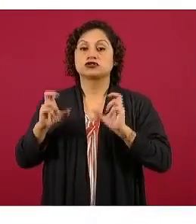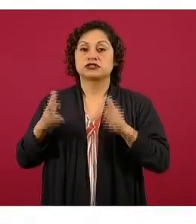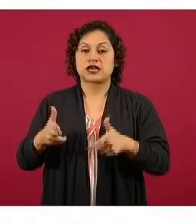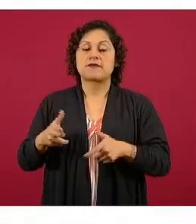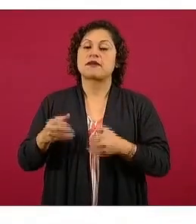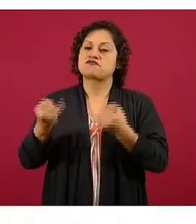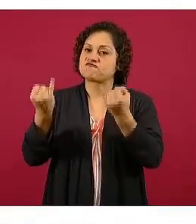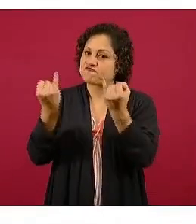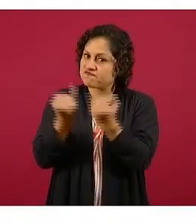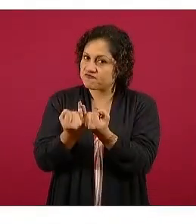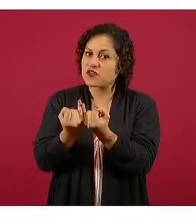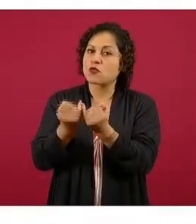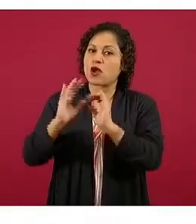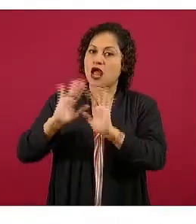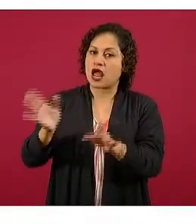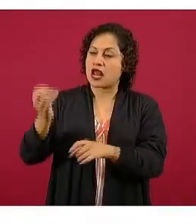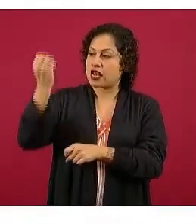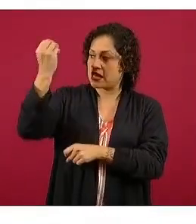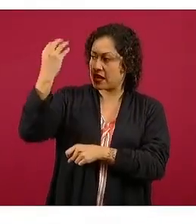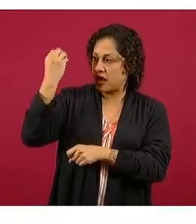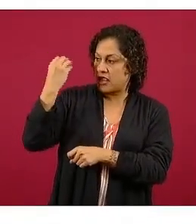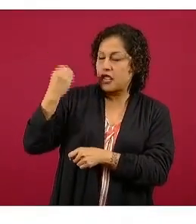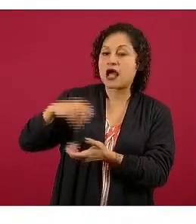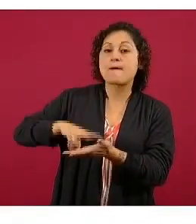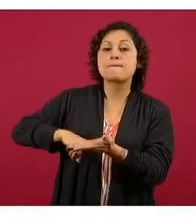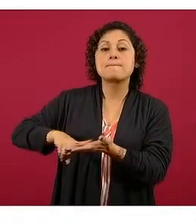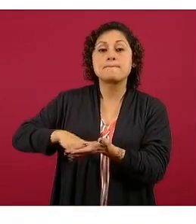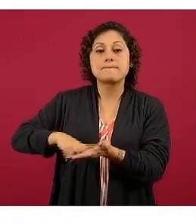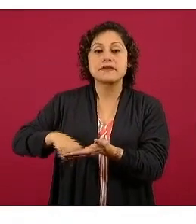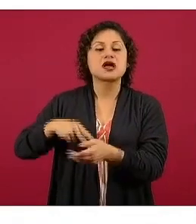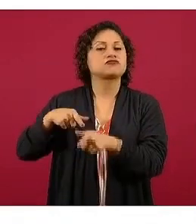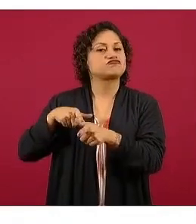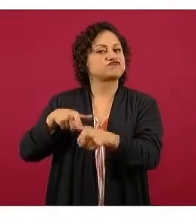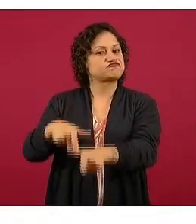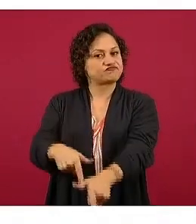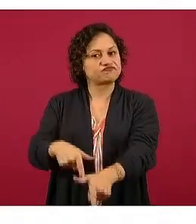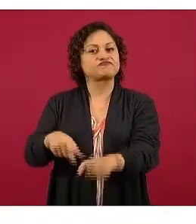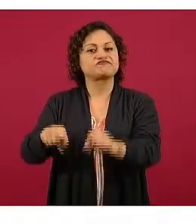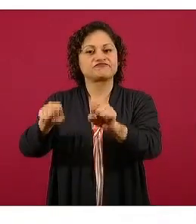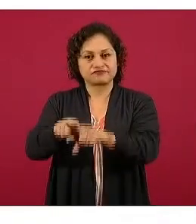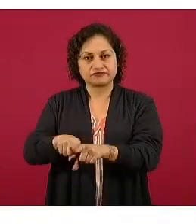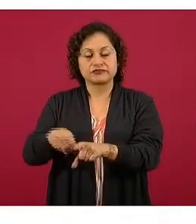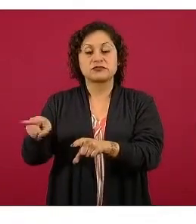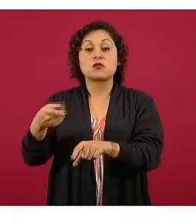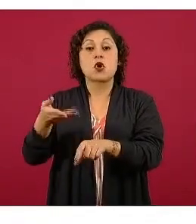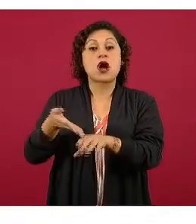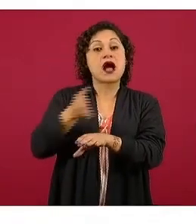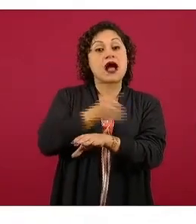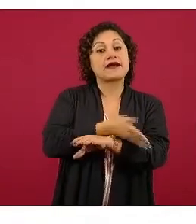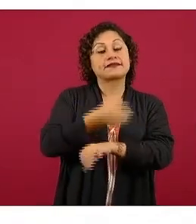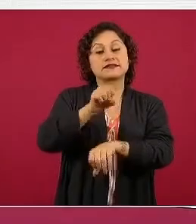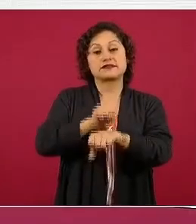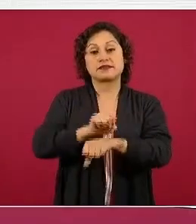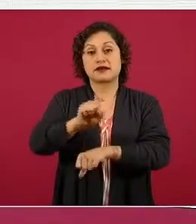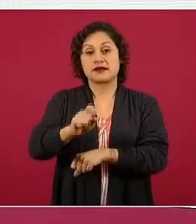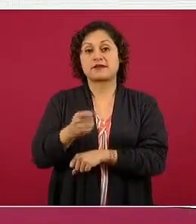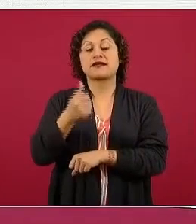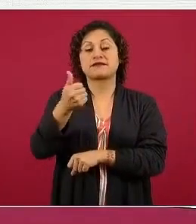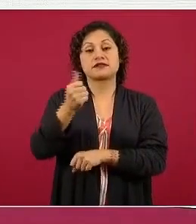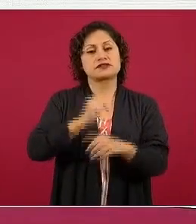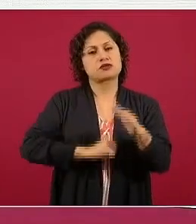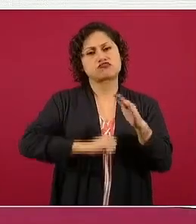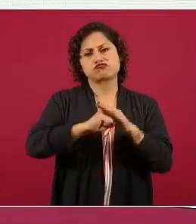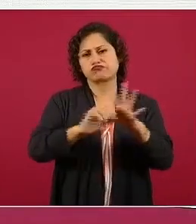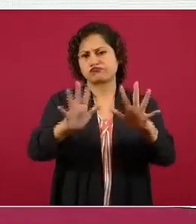ya lleva un segundo semáforo en verde, tuvo un ascenso muy importante hasta la semana 26, descendió